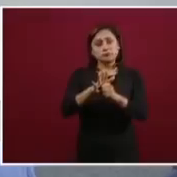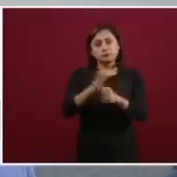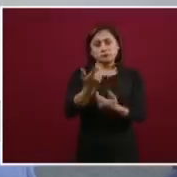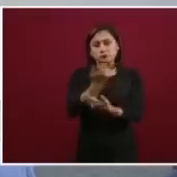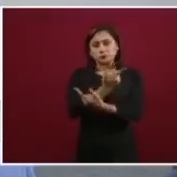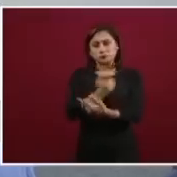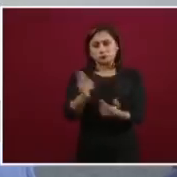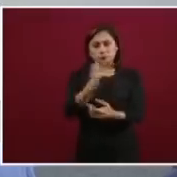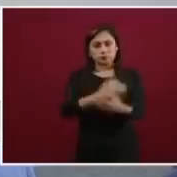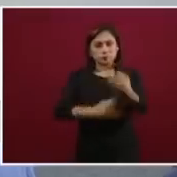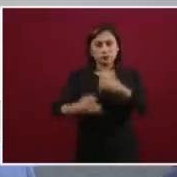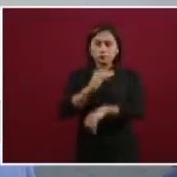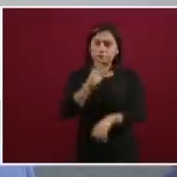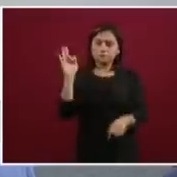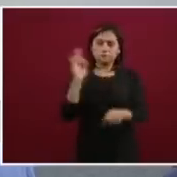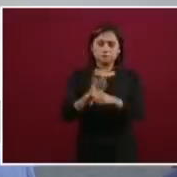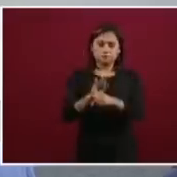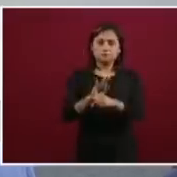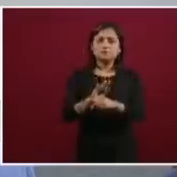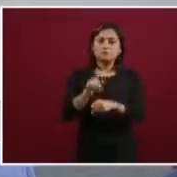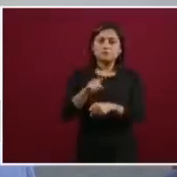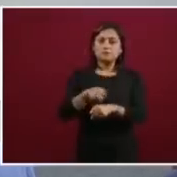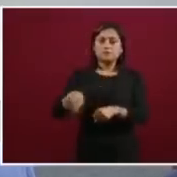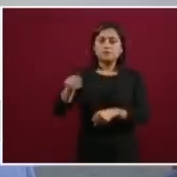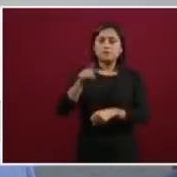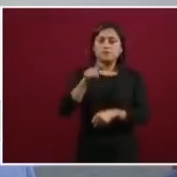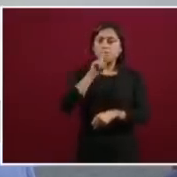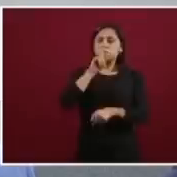el que no haya censura